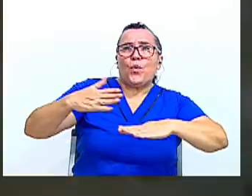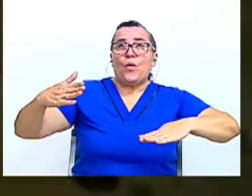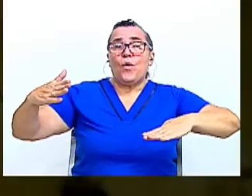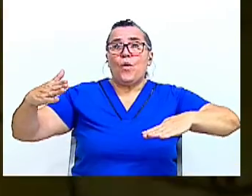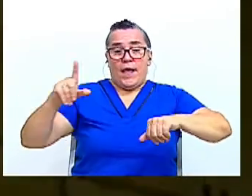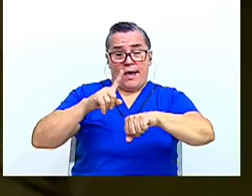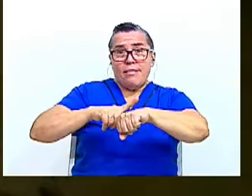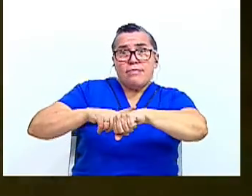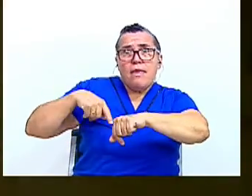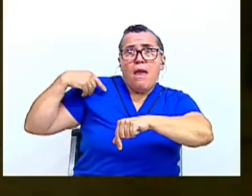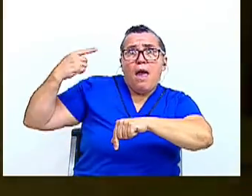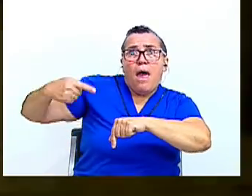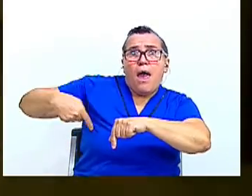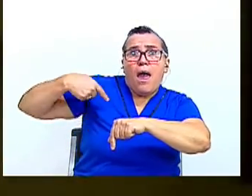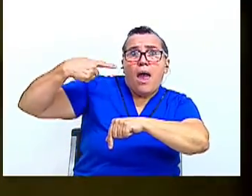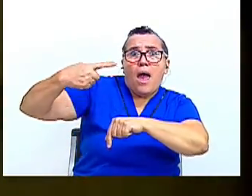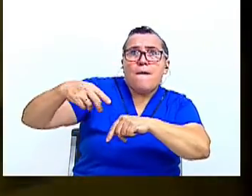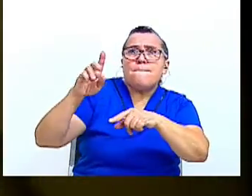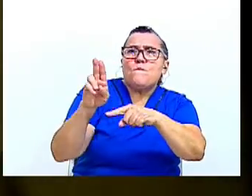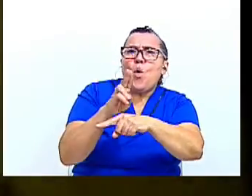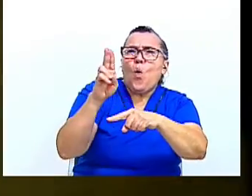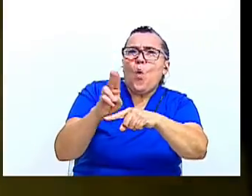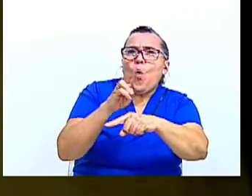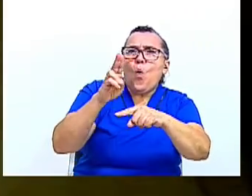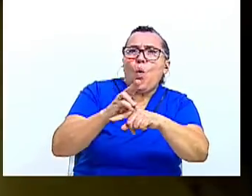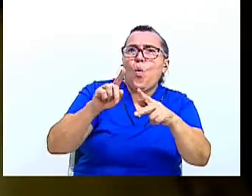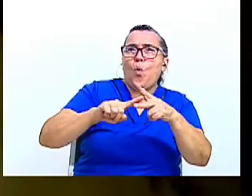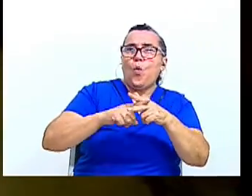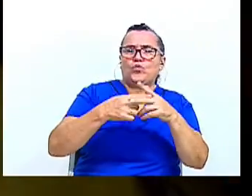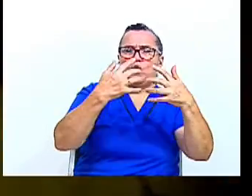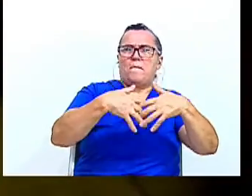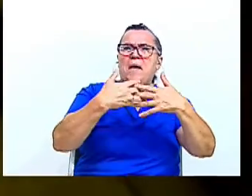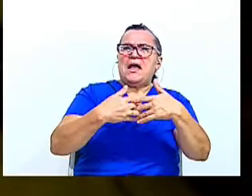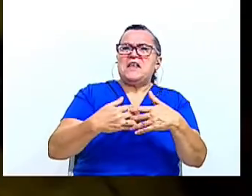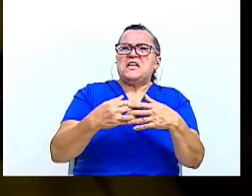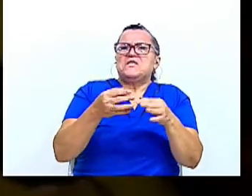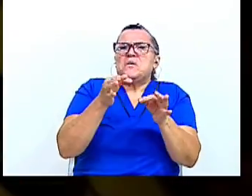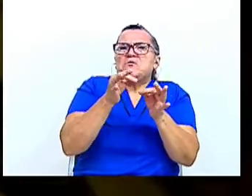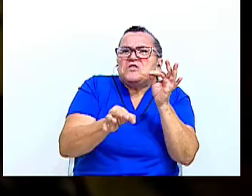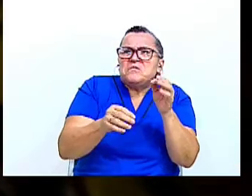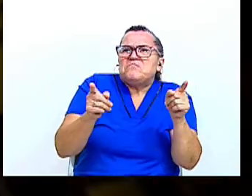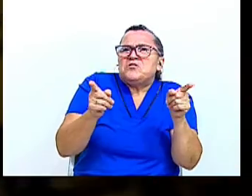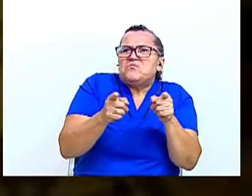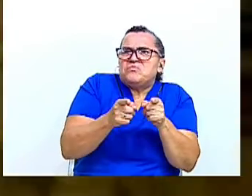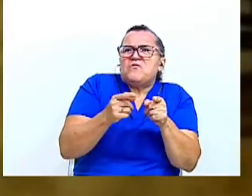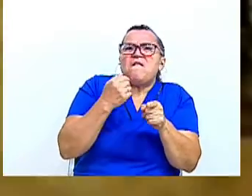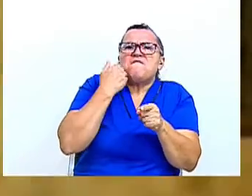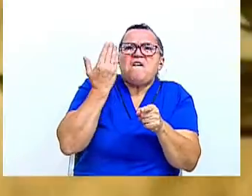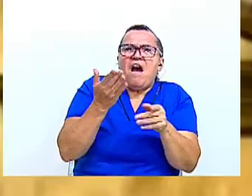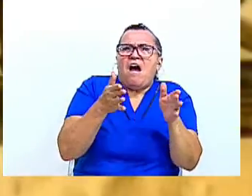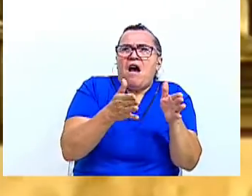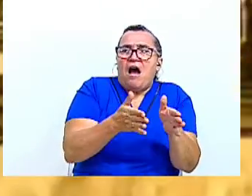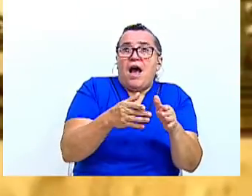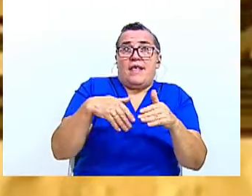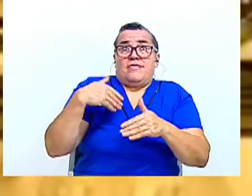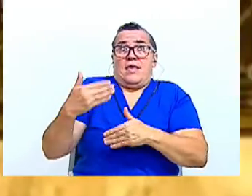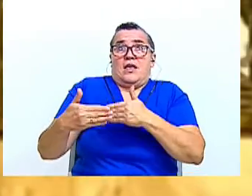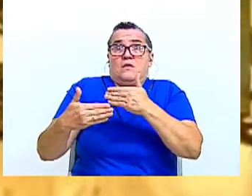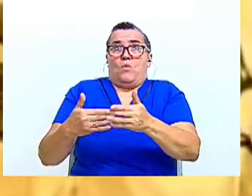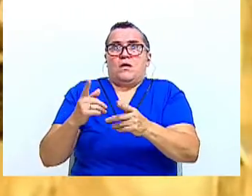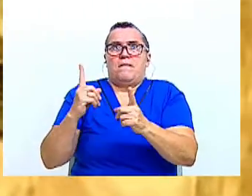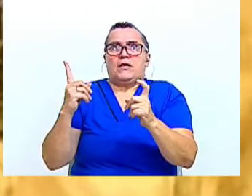Con el tiempo comenzó a emplear máquinas, primero muy elementales o simples, y posteriormente cada vez